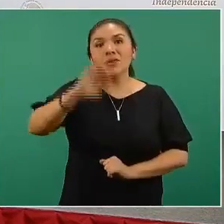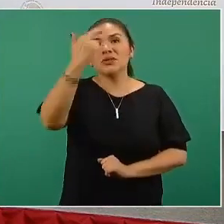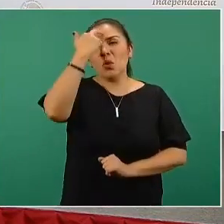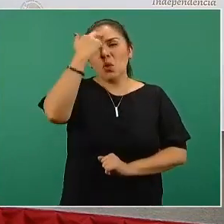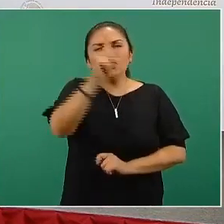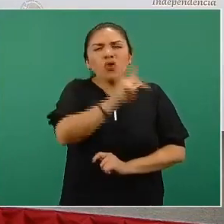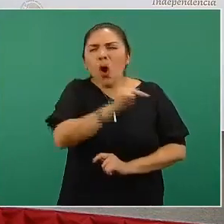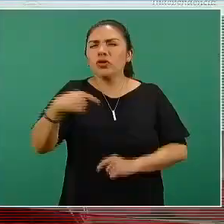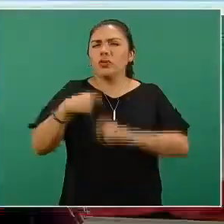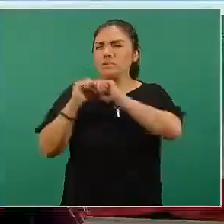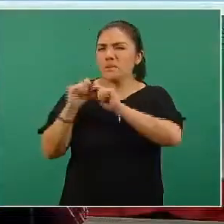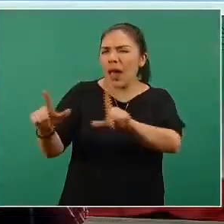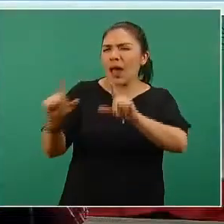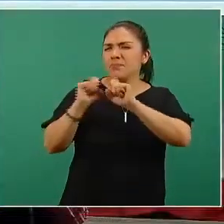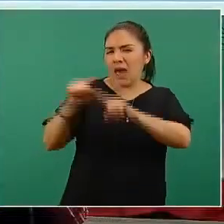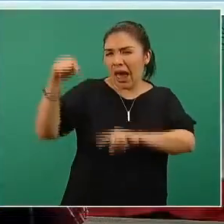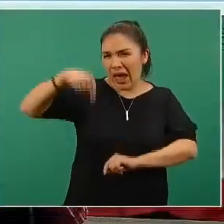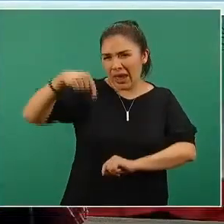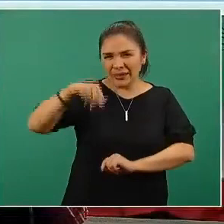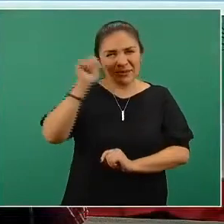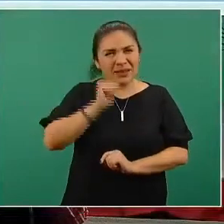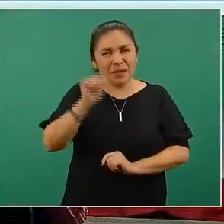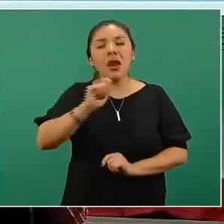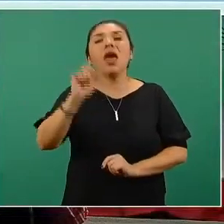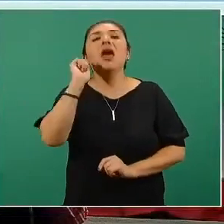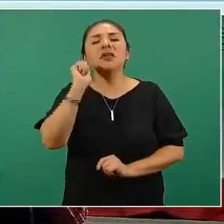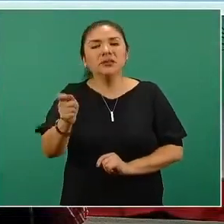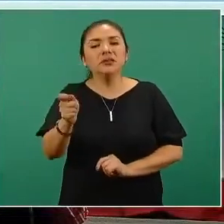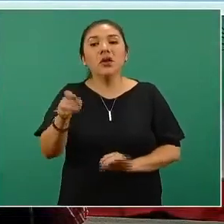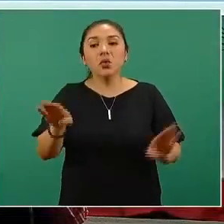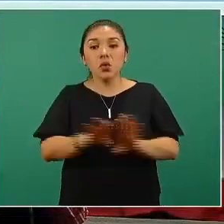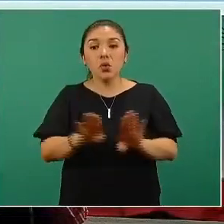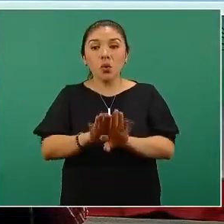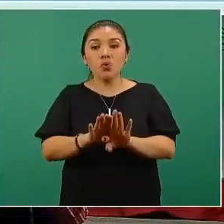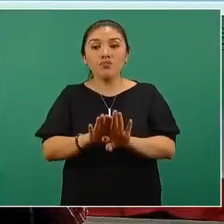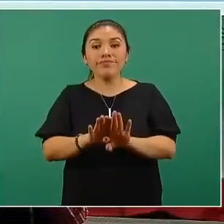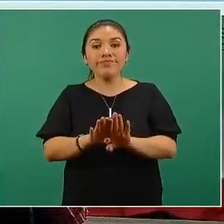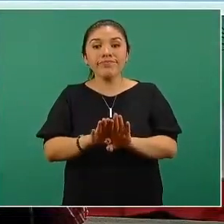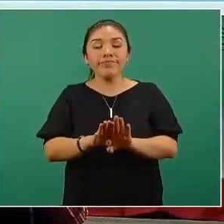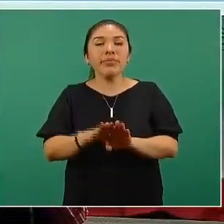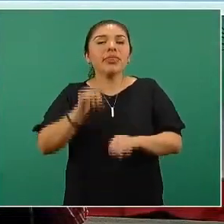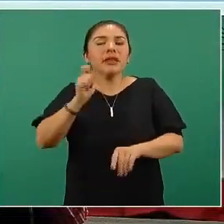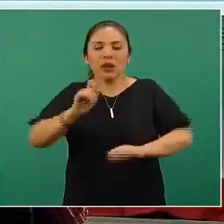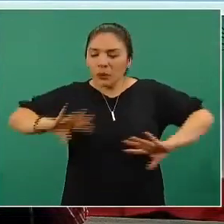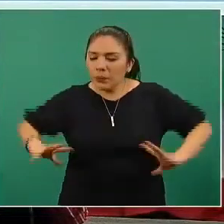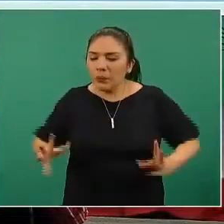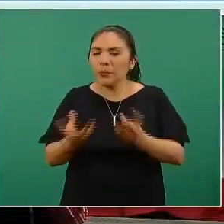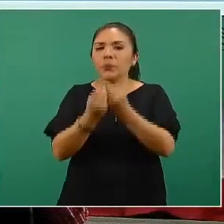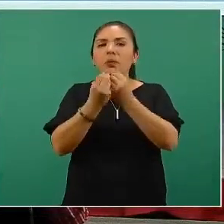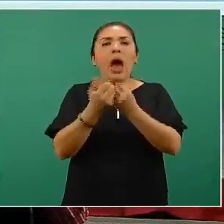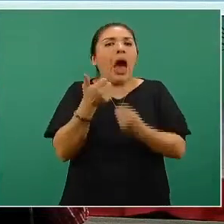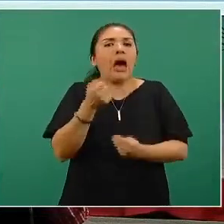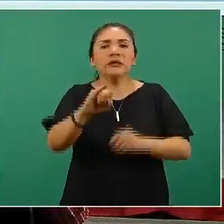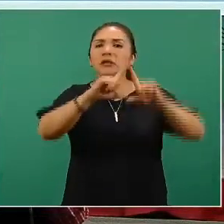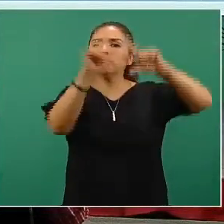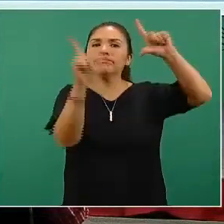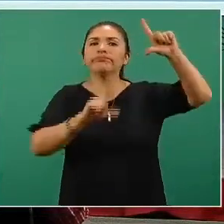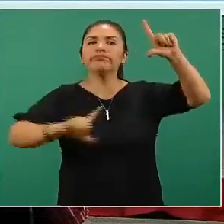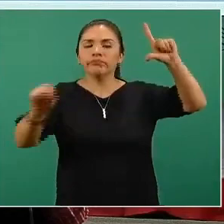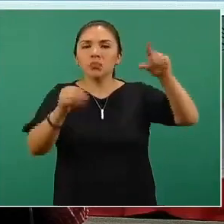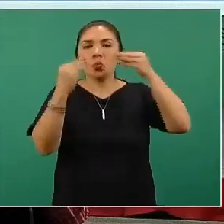las gráficas que presentamos aquí son un promedio de lo que pasa a nivel del